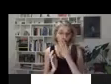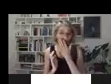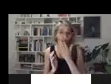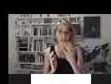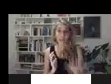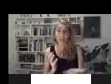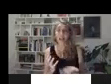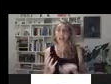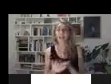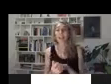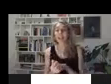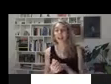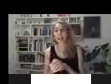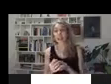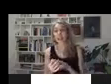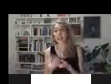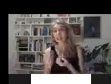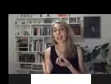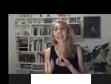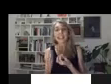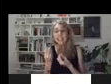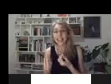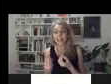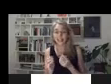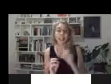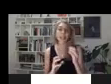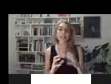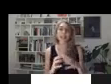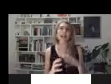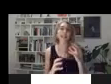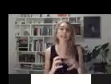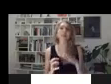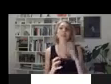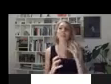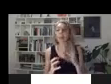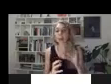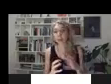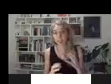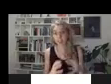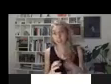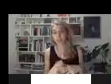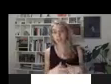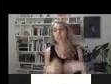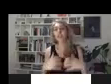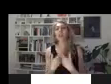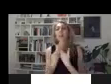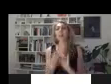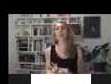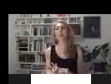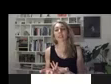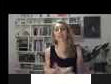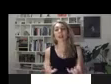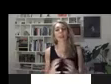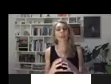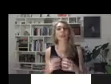menos de Argentina, está en clave de acervos privados inicialmente y que